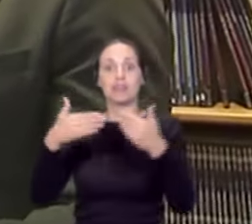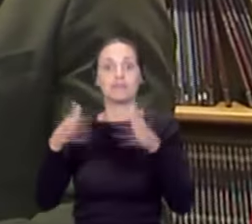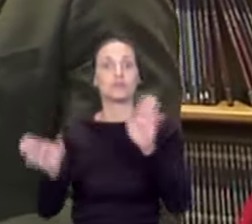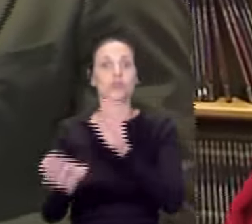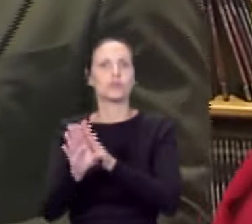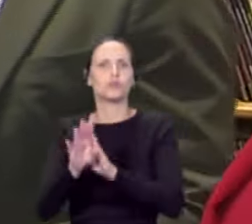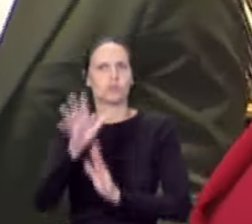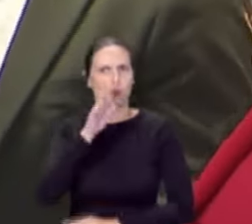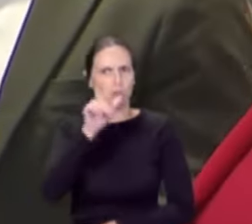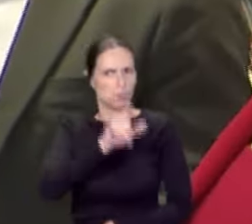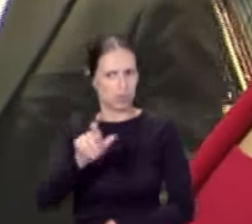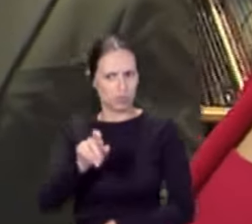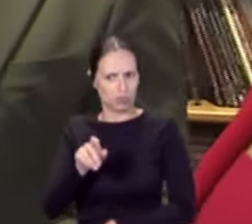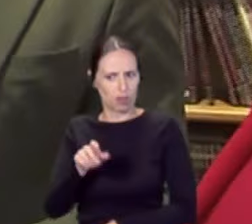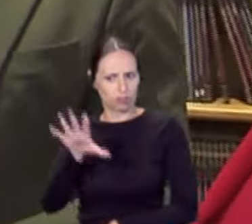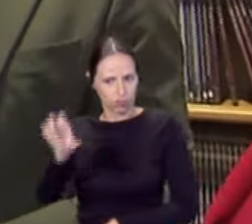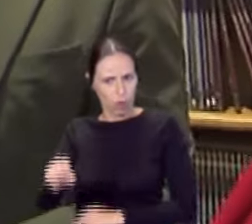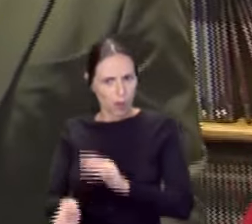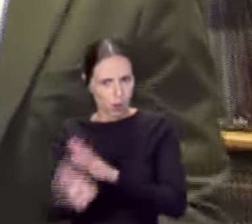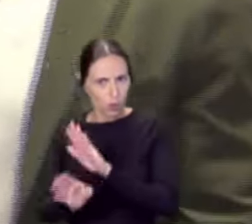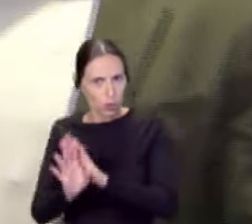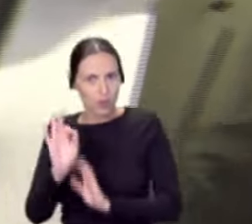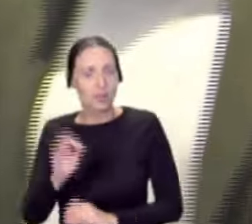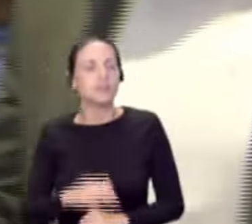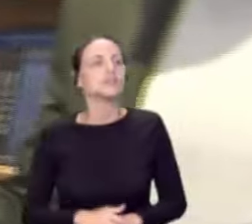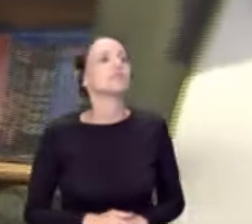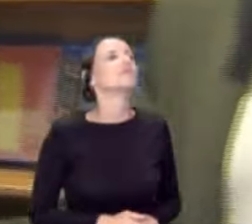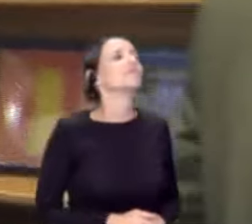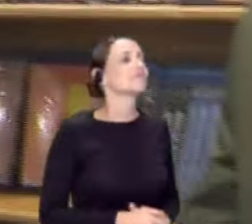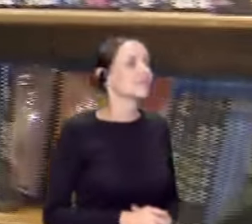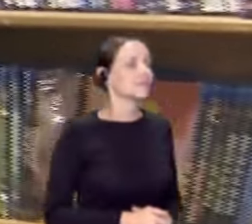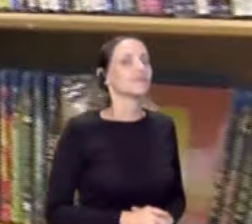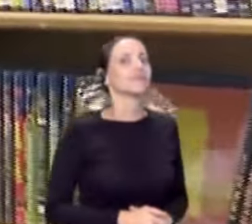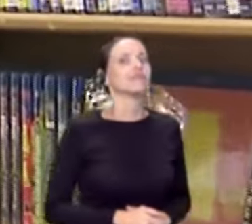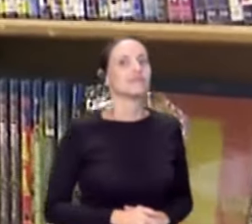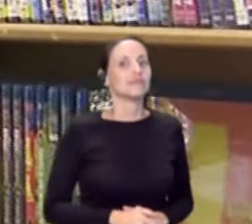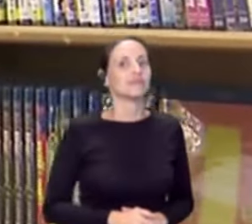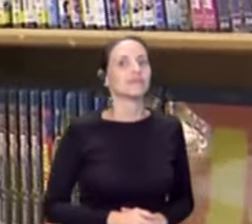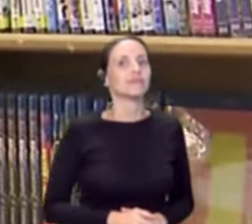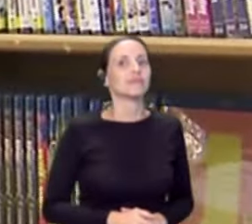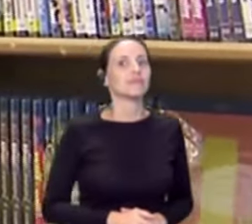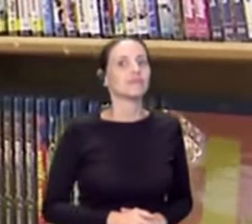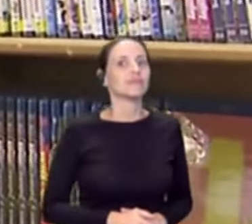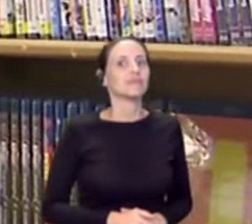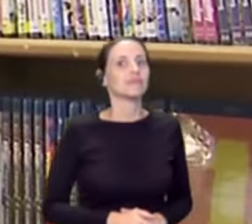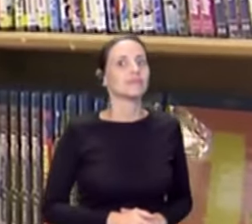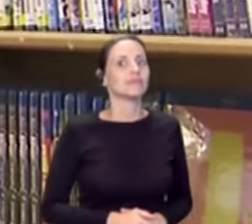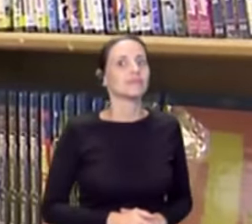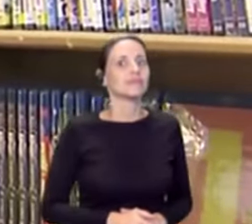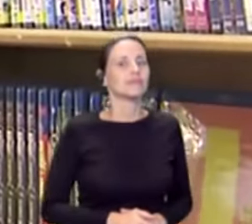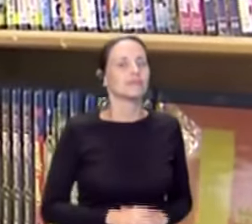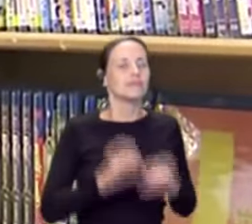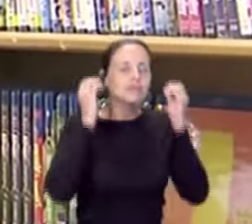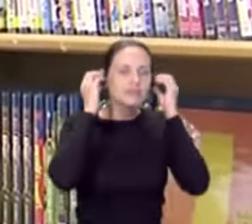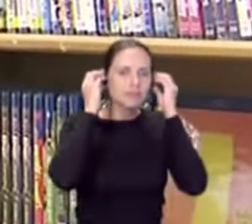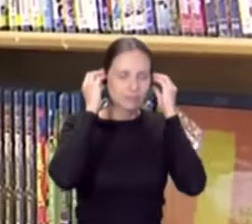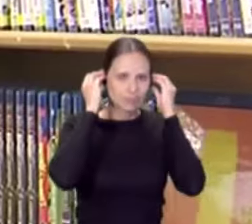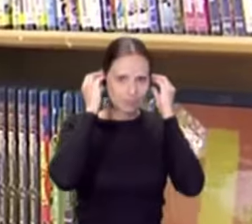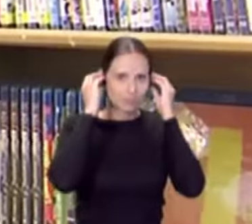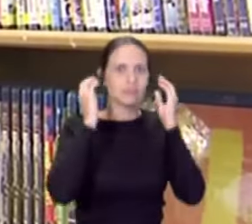en este tipo de formato todavía. Pues gracias al público más consumista que yo. Y que valora la